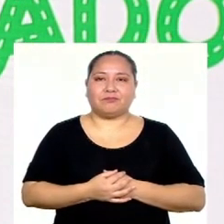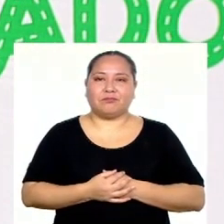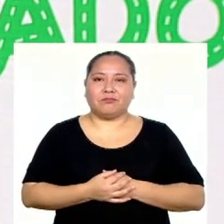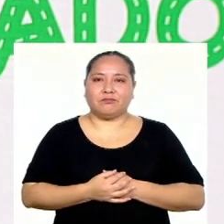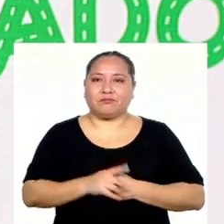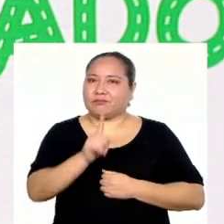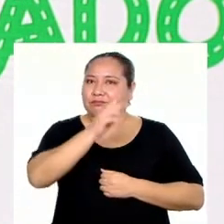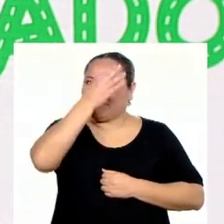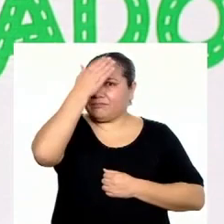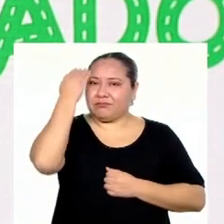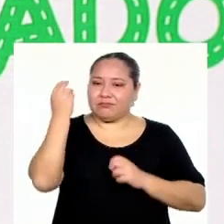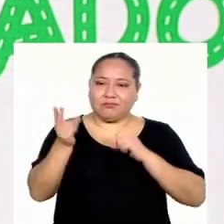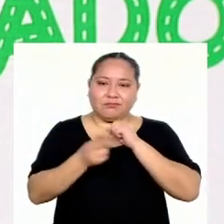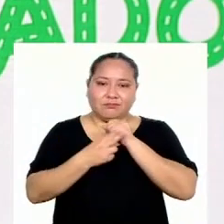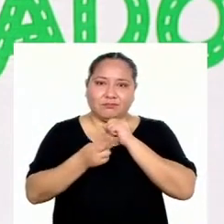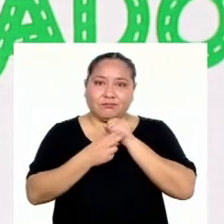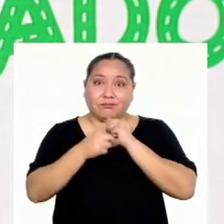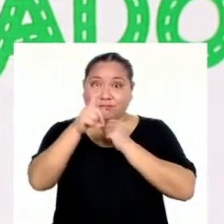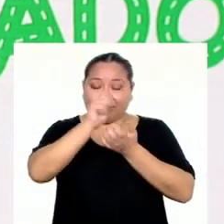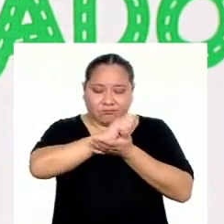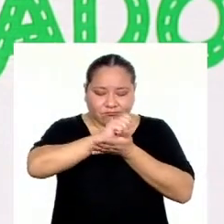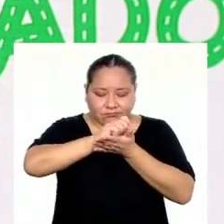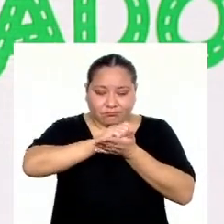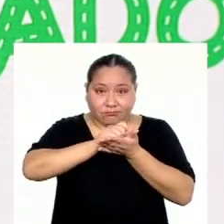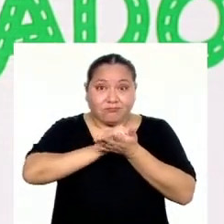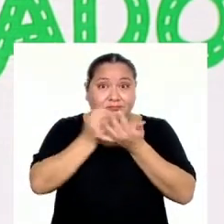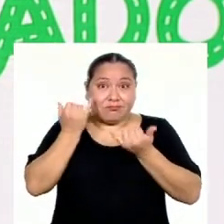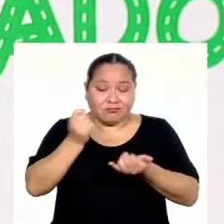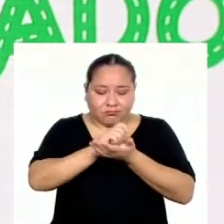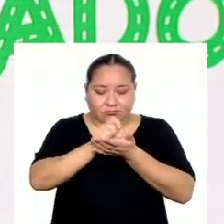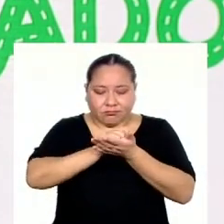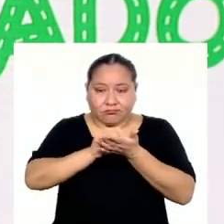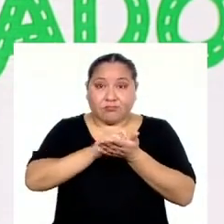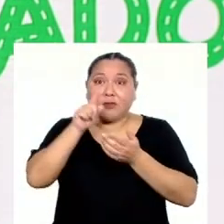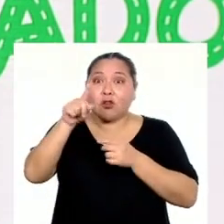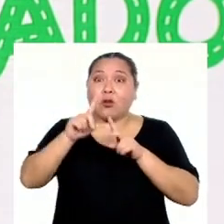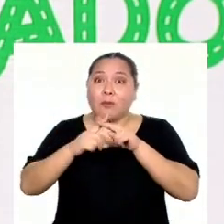No se olviden de guardar todas sus notas de hoy y el texto que empiecen a